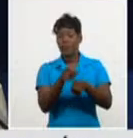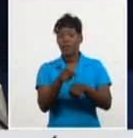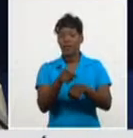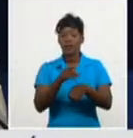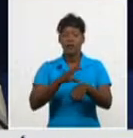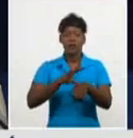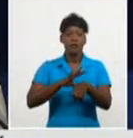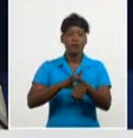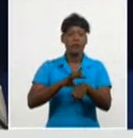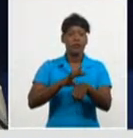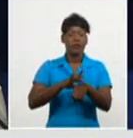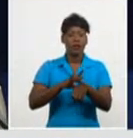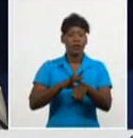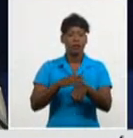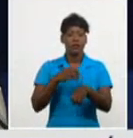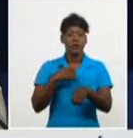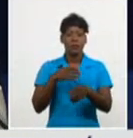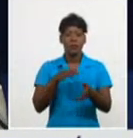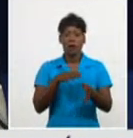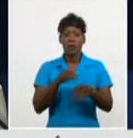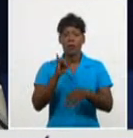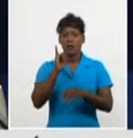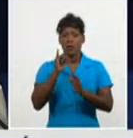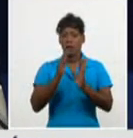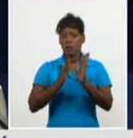con 6 meses de evolución,